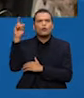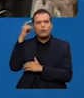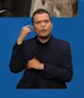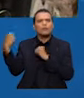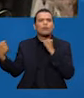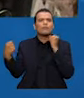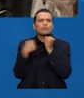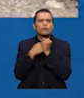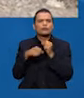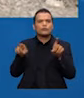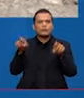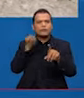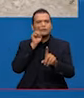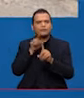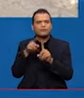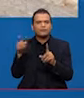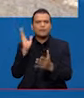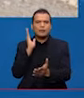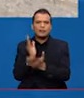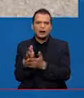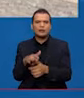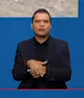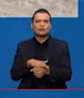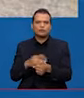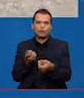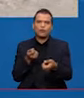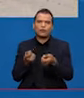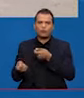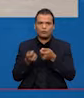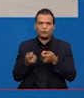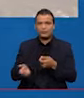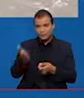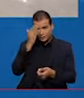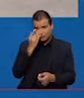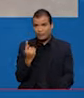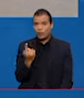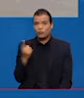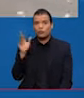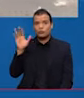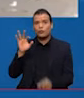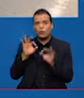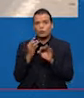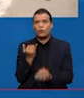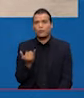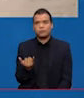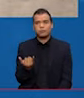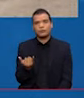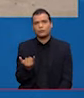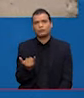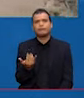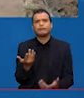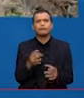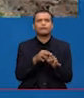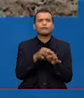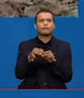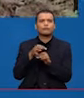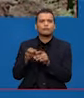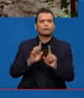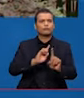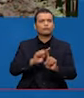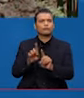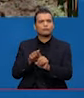poder enfrentar esta problemática que no es únicamente en La Unión. Vuelvo y reitero, hay muchos municipios del